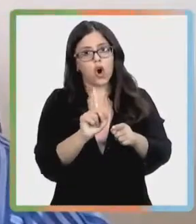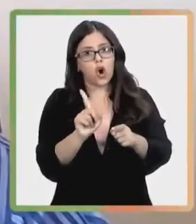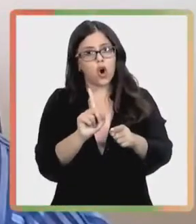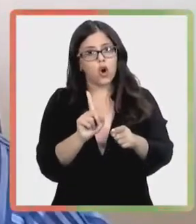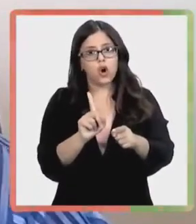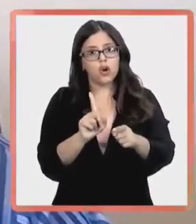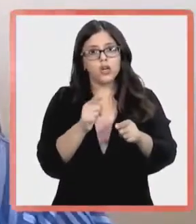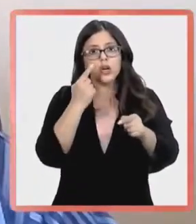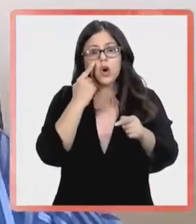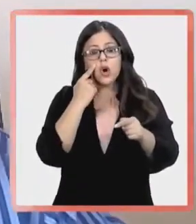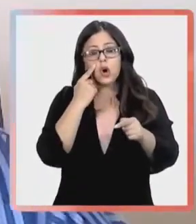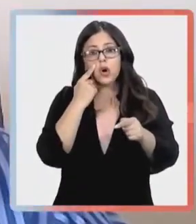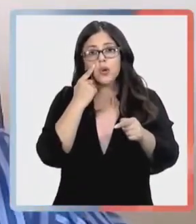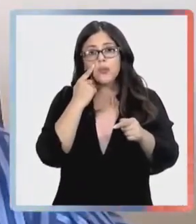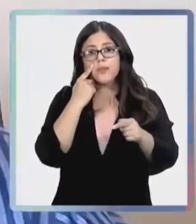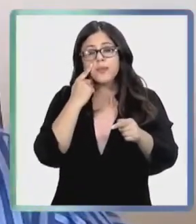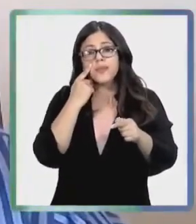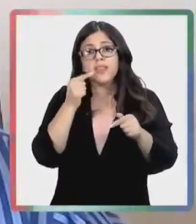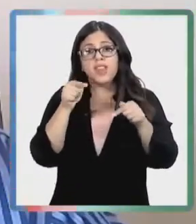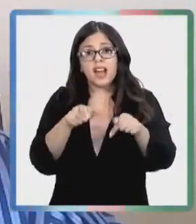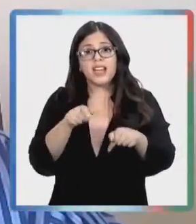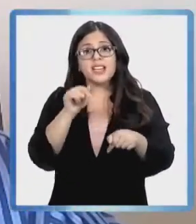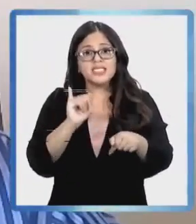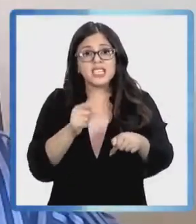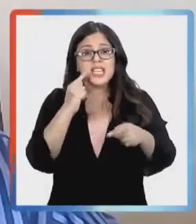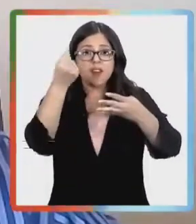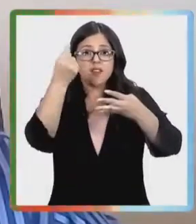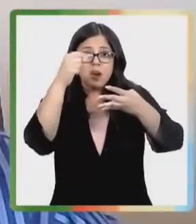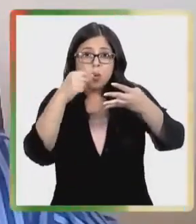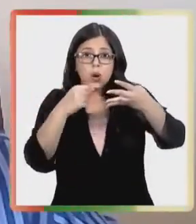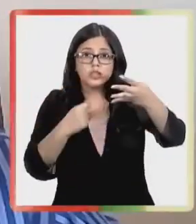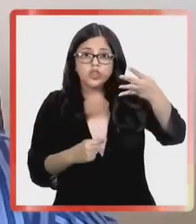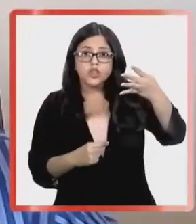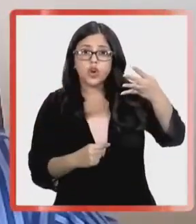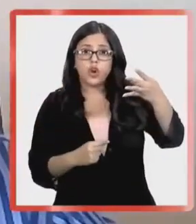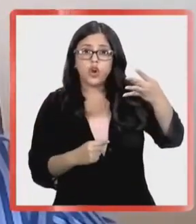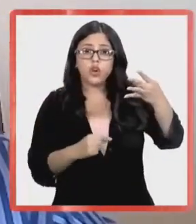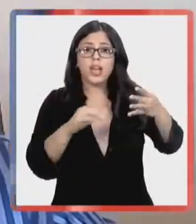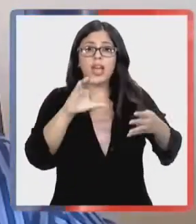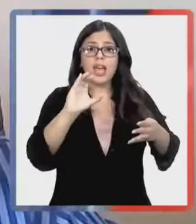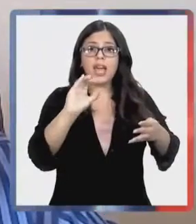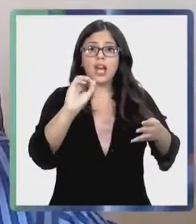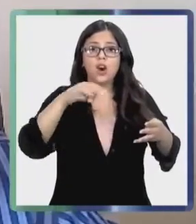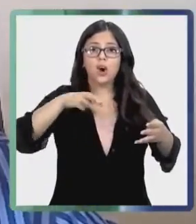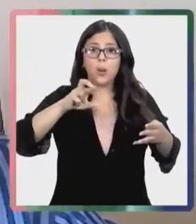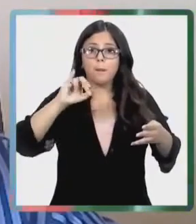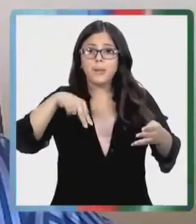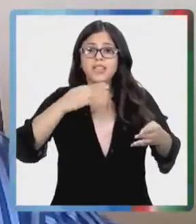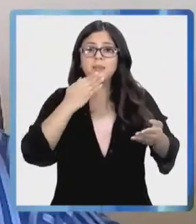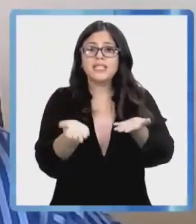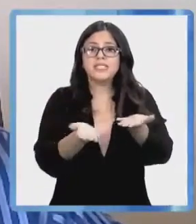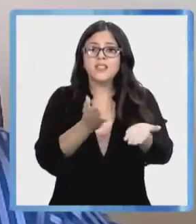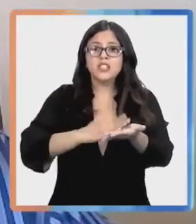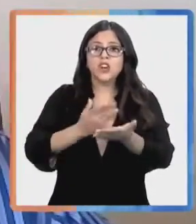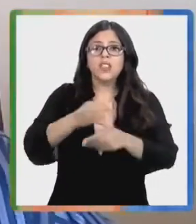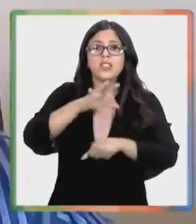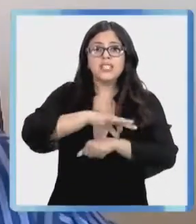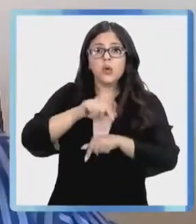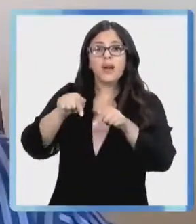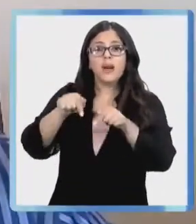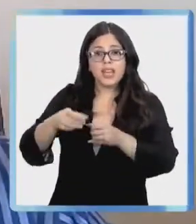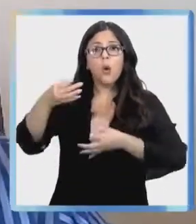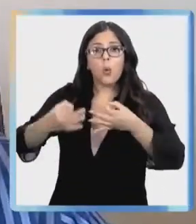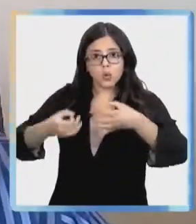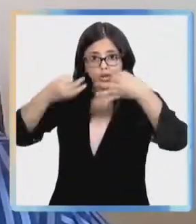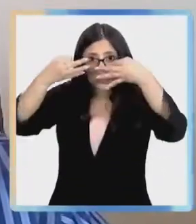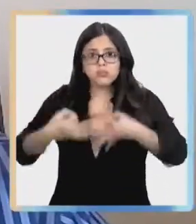es el péndulo al otro lado, pero sí va a haber una categorización y una evaluación en cada CONPIN, en cada servicio de salud, para que se haga en